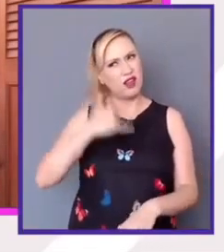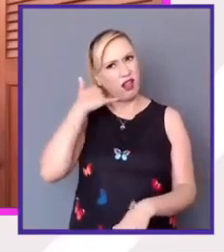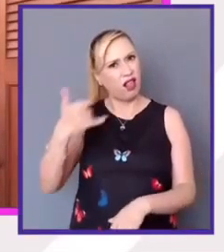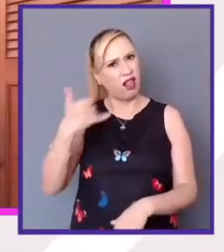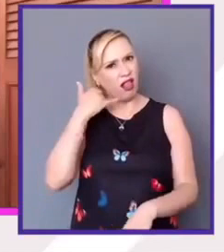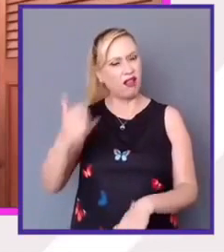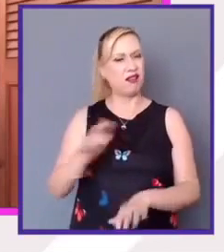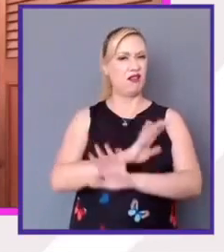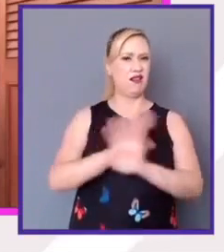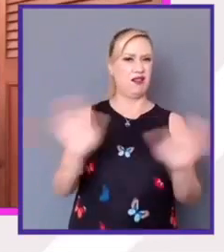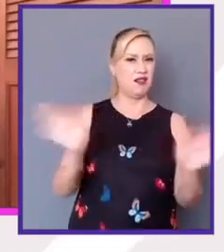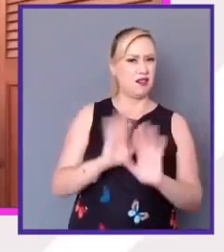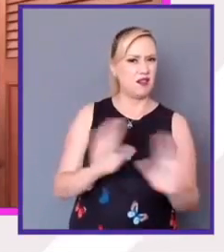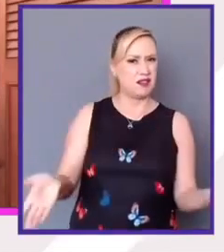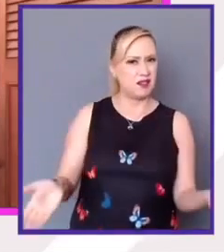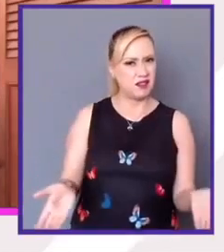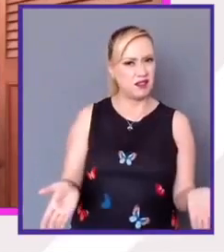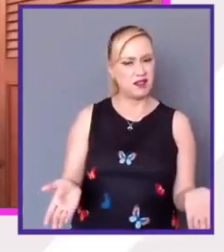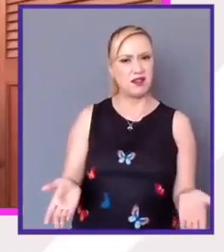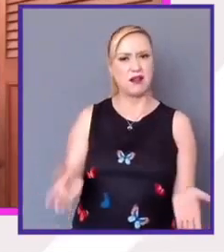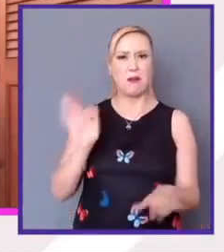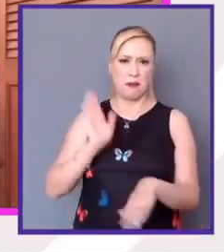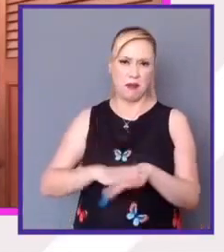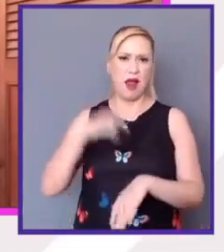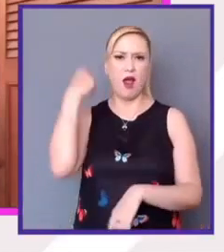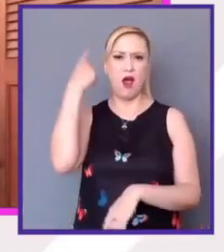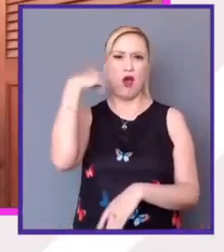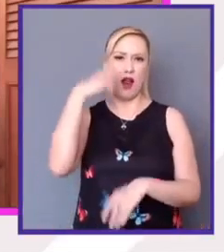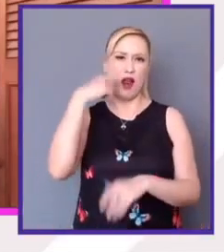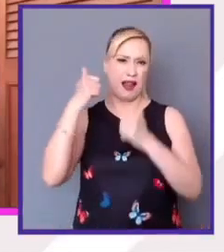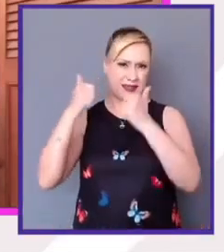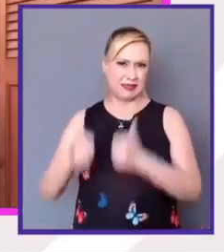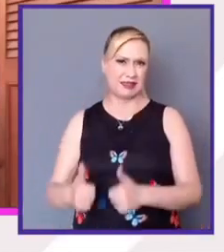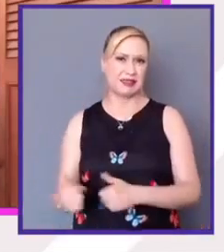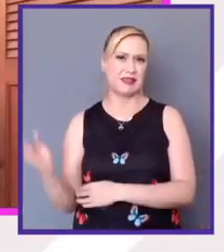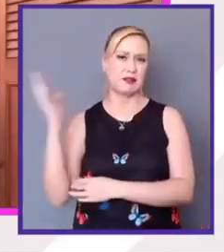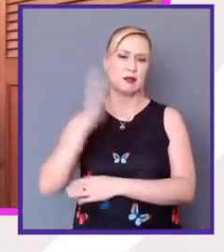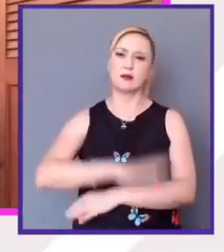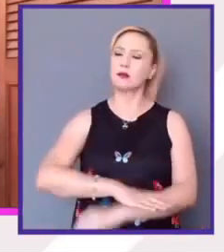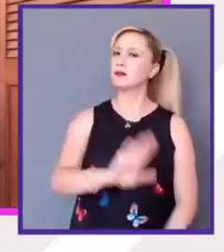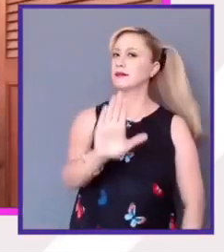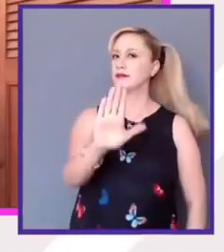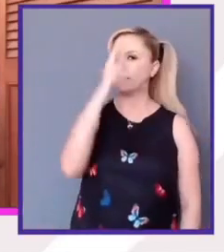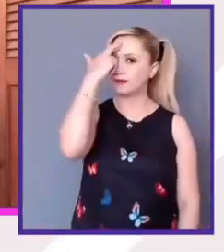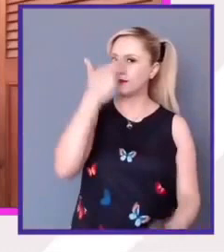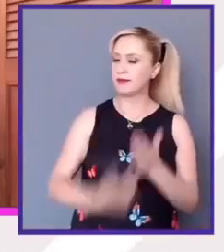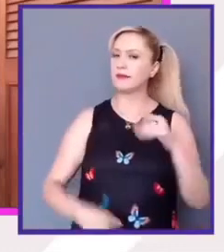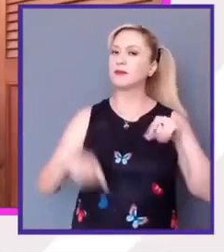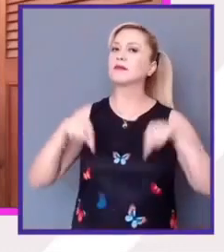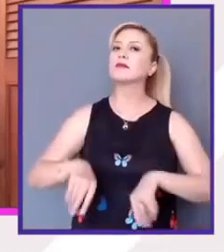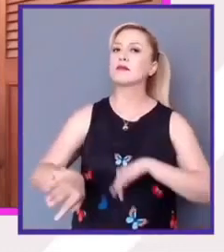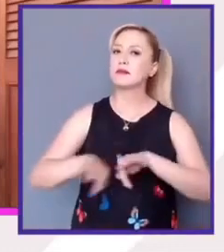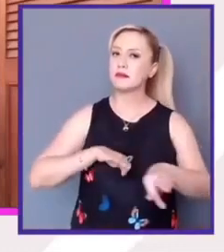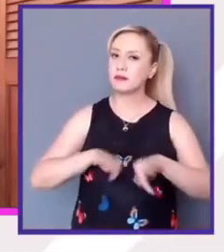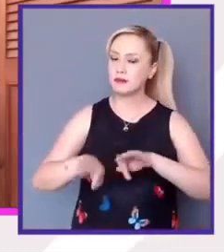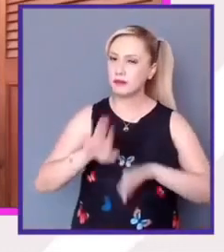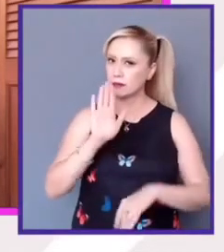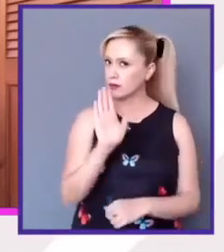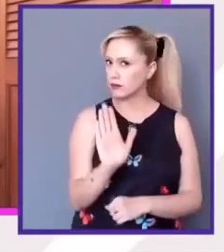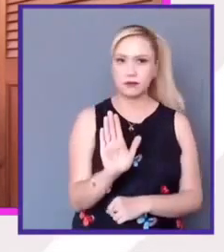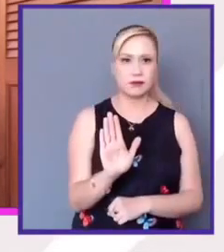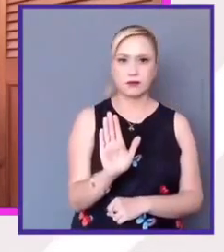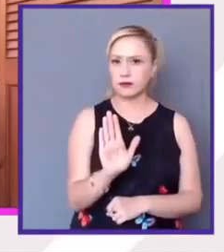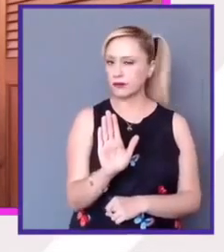se les pida siempre como hacer horas extra, entre un montón de cosas que son violencias en el espacio de trabajo y que obviamente también